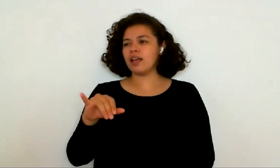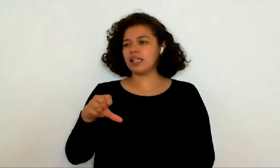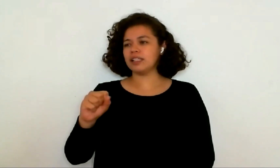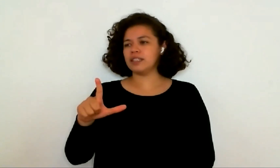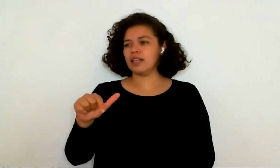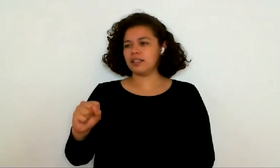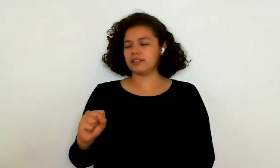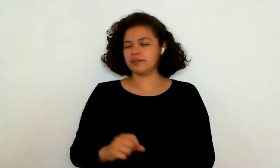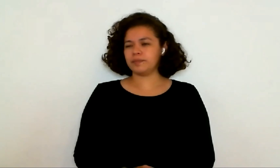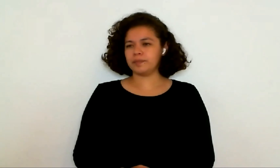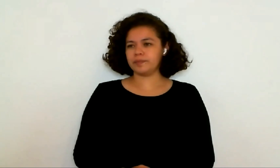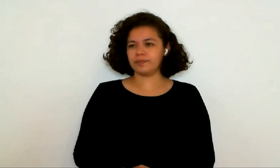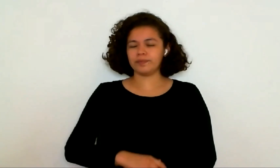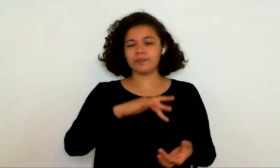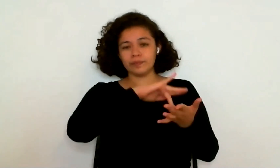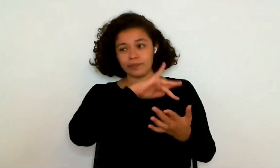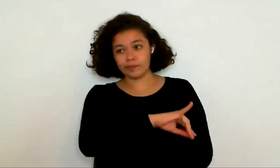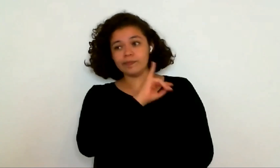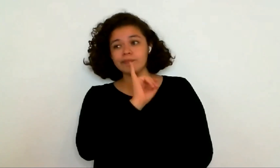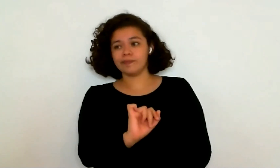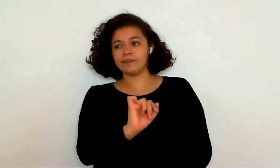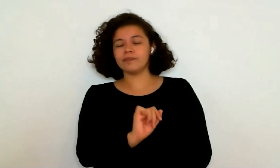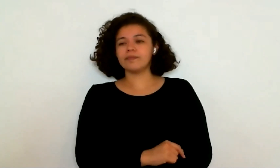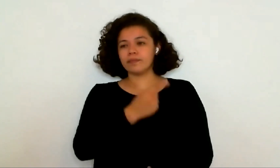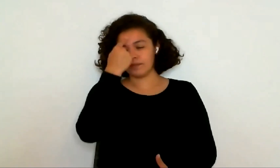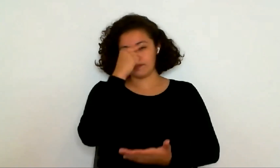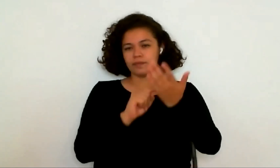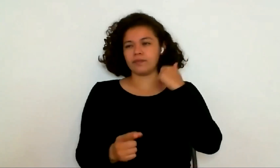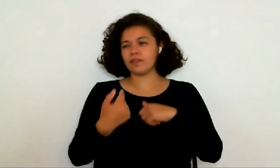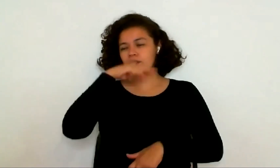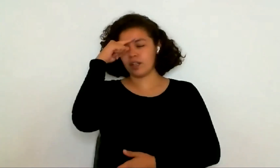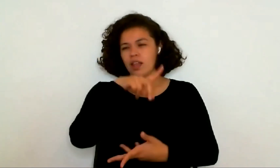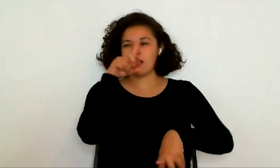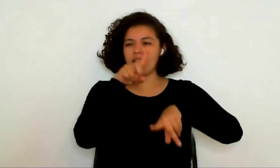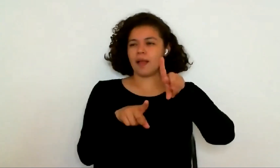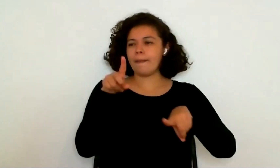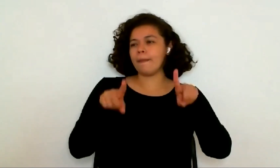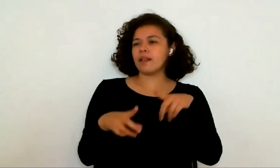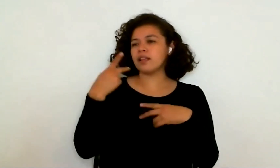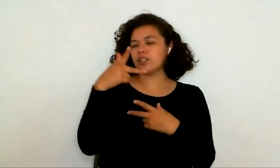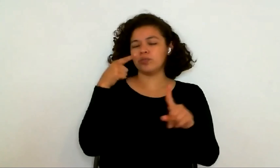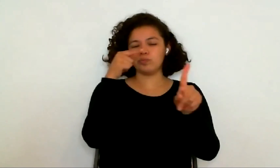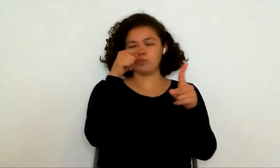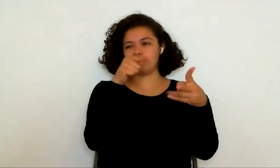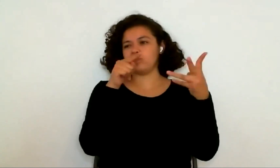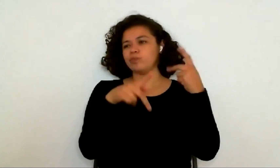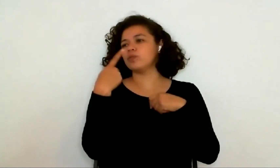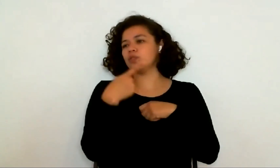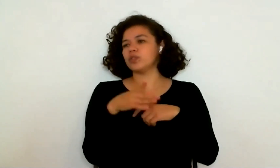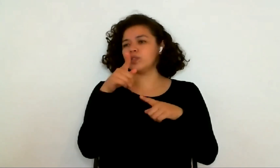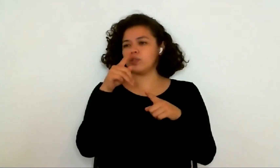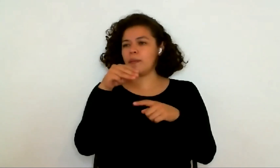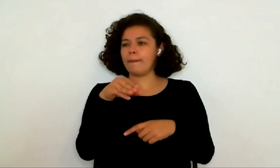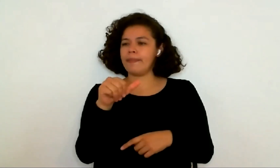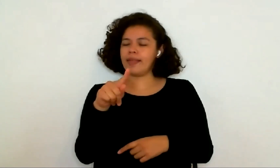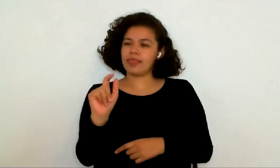Paola. Sí, pues creo que eso también dependerá mucho de tus objetivos y de tus metas, ¿no?